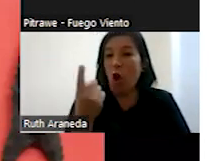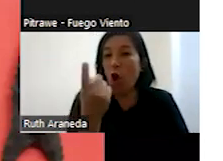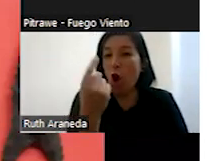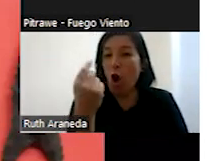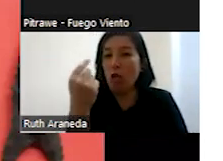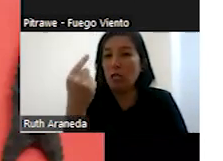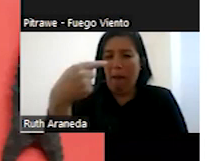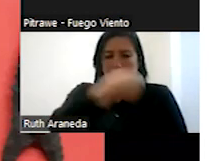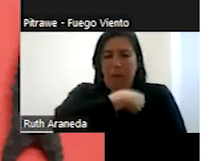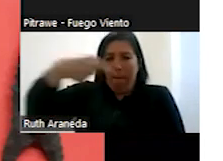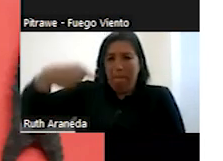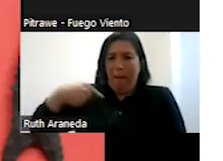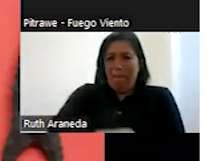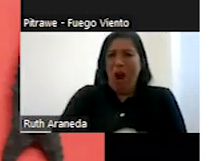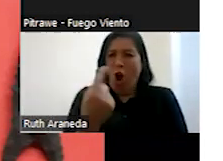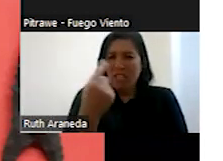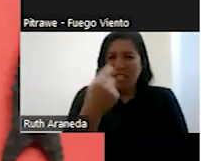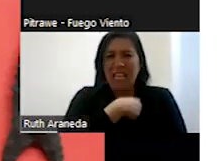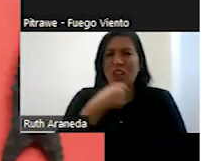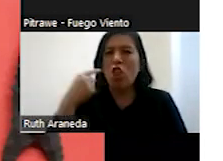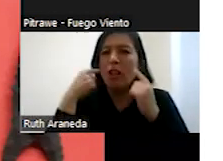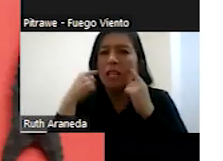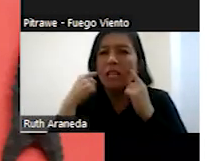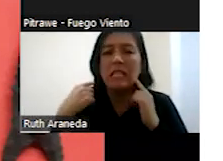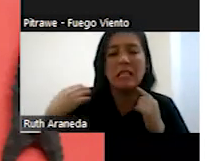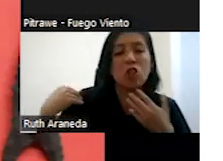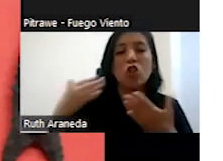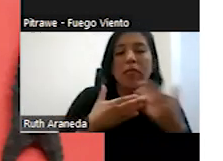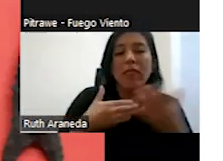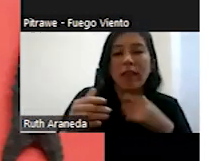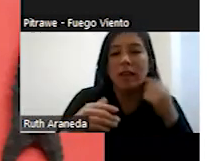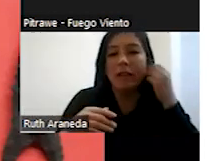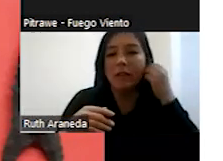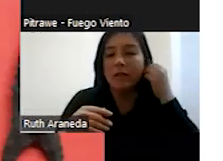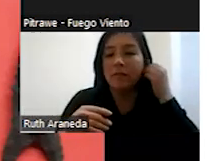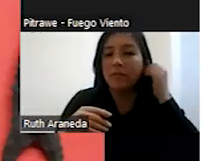de proyectil en la cara dorsal